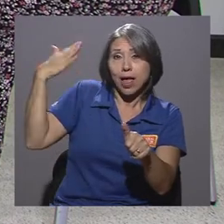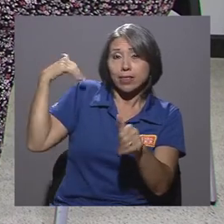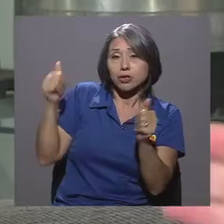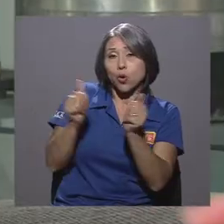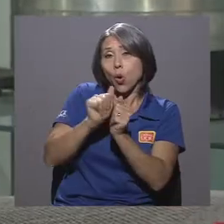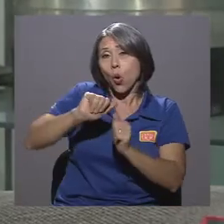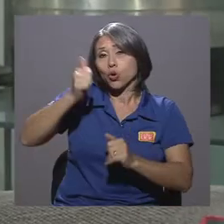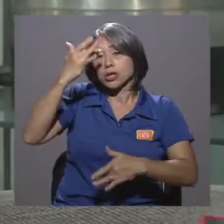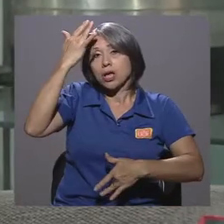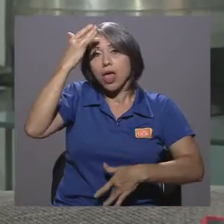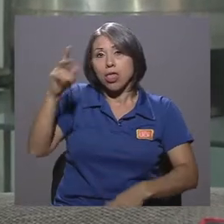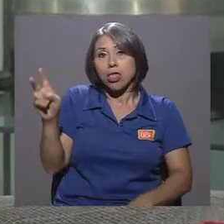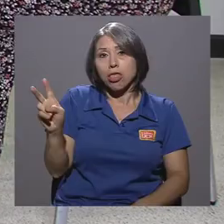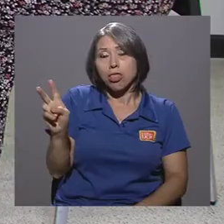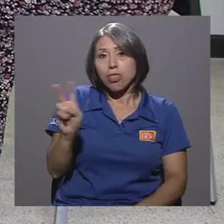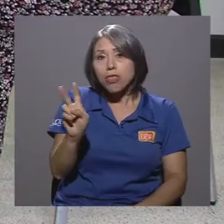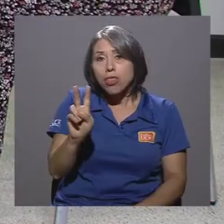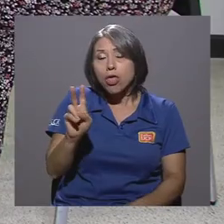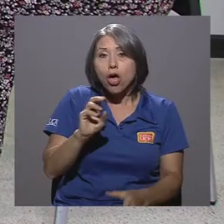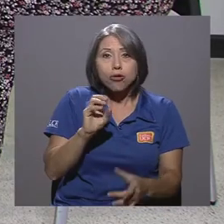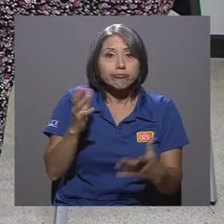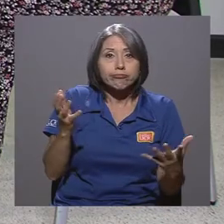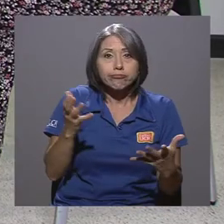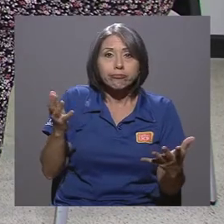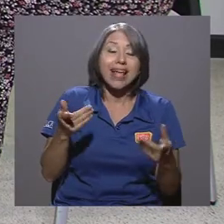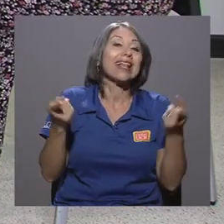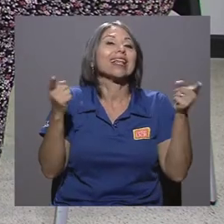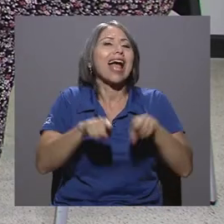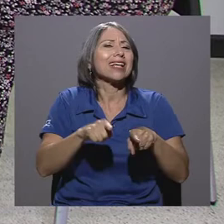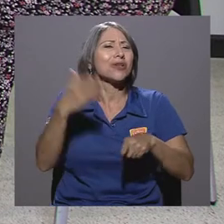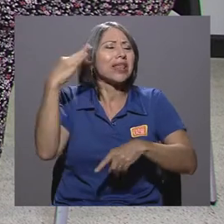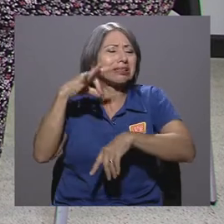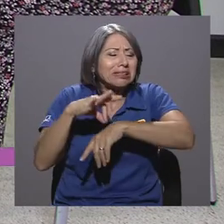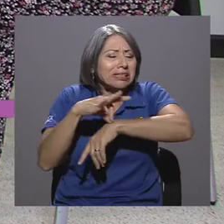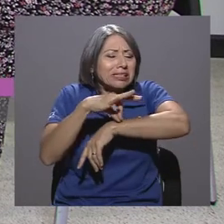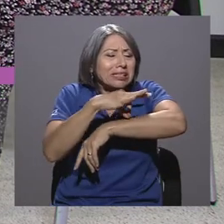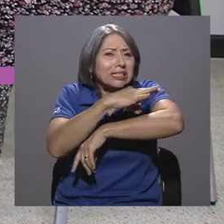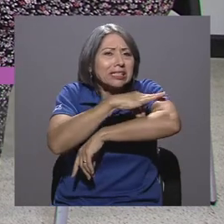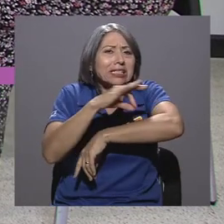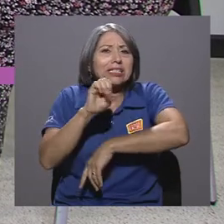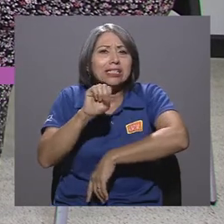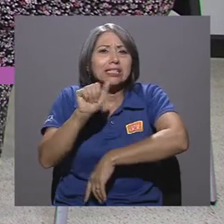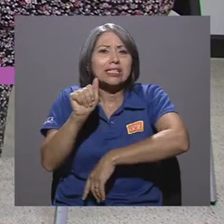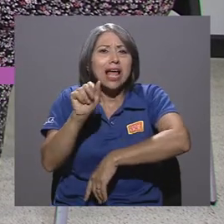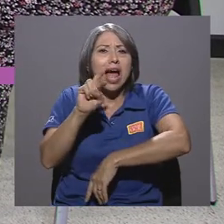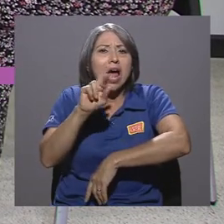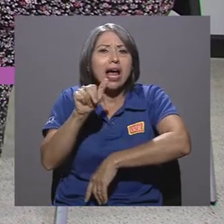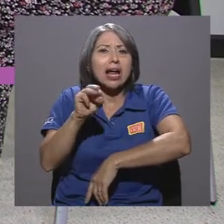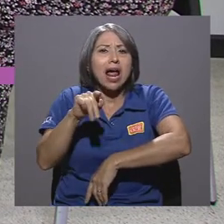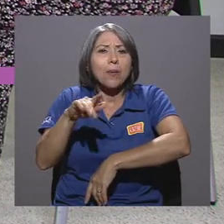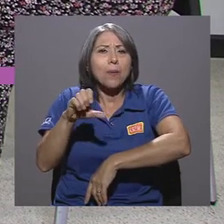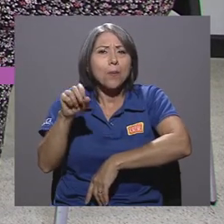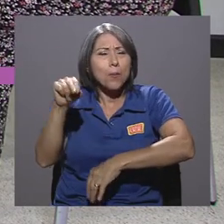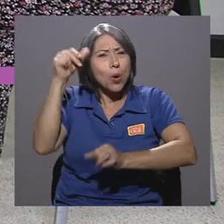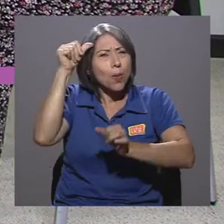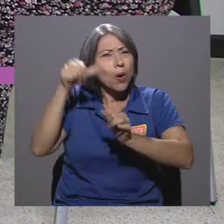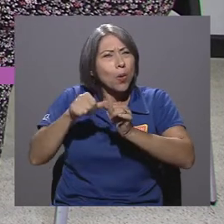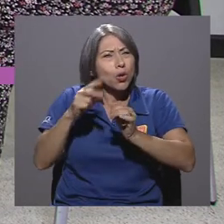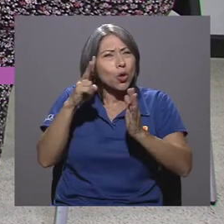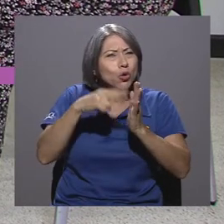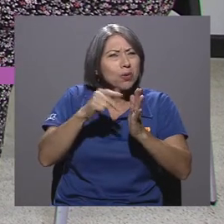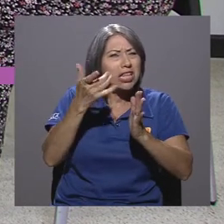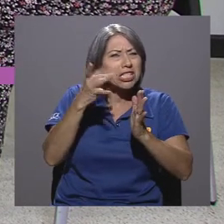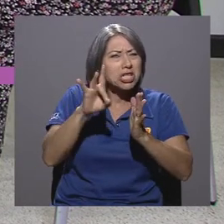ocasiones con otros virus o con otras? Sí. En el caso del sarampión, me acuerdo también que fue hace el año, el 2019,